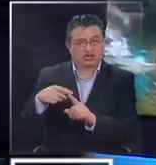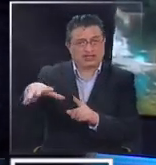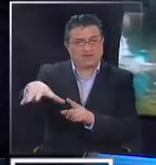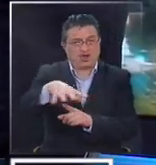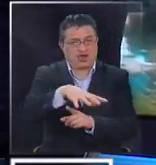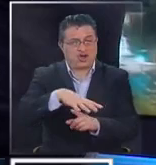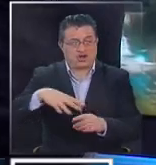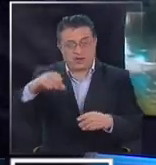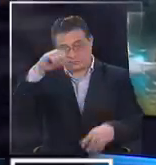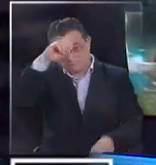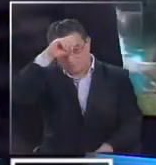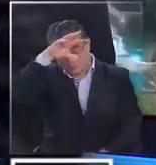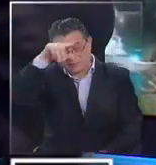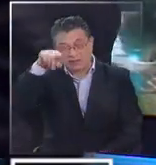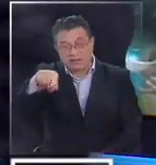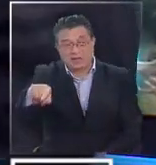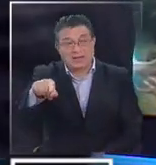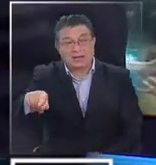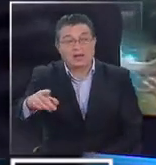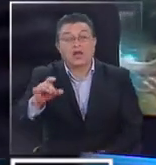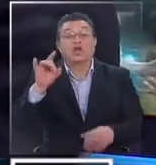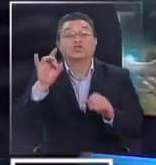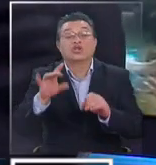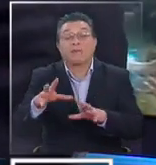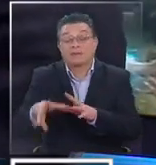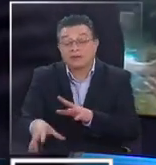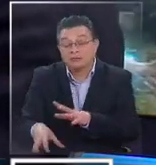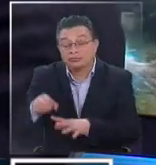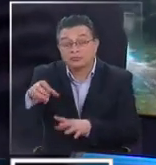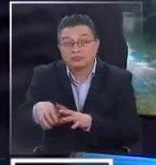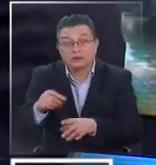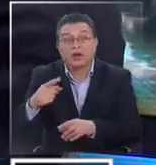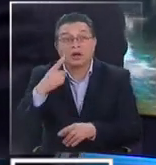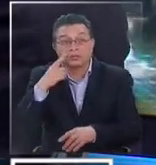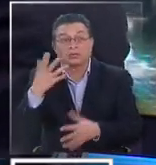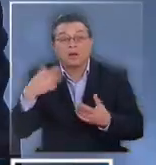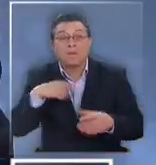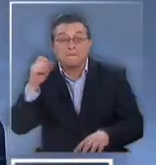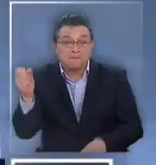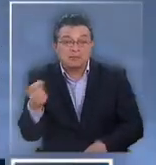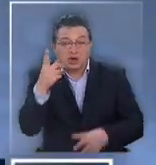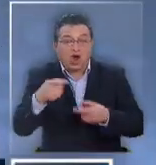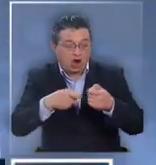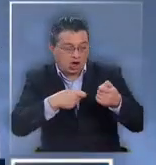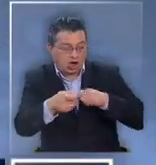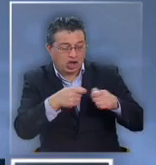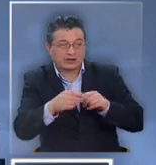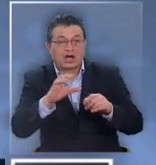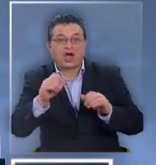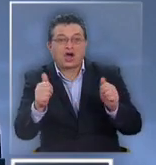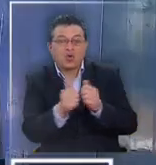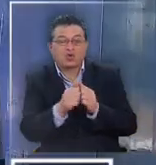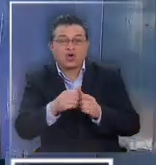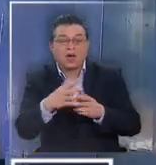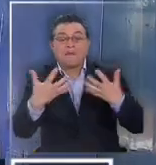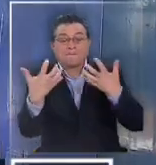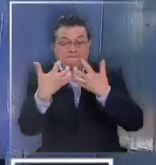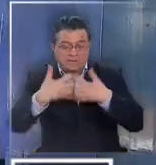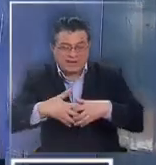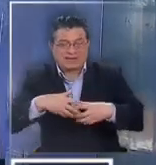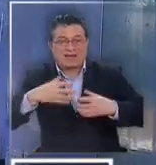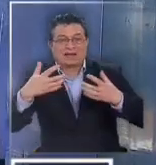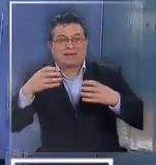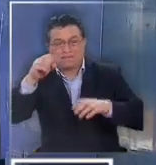espacio donde no solamente está la explotación de la minería sino que seamos que los campeones mundiales de exportar cosas combina o de maquinaria minera